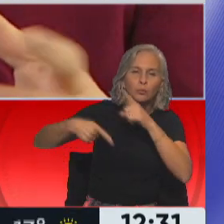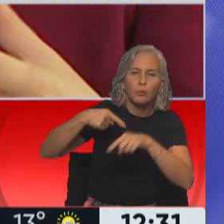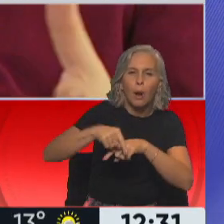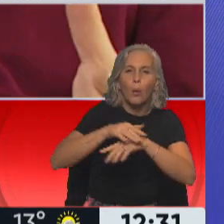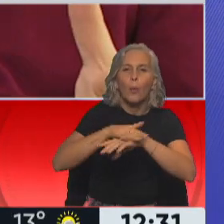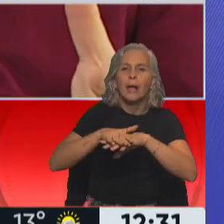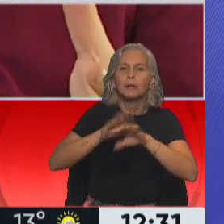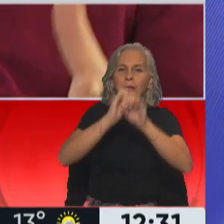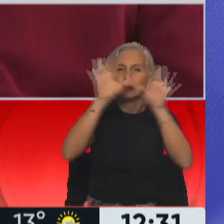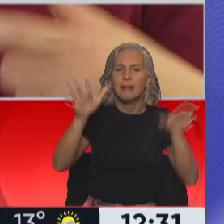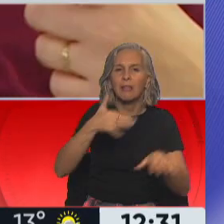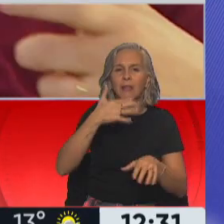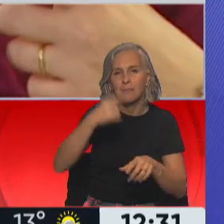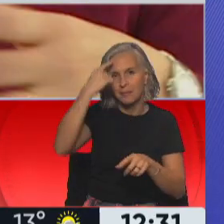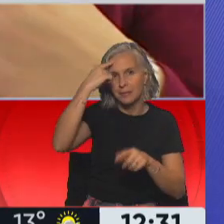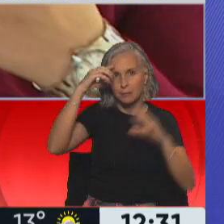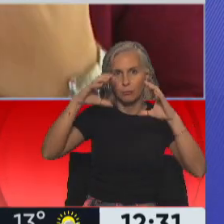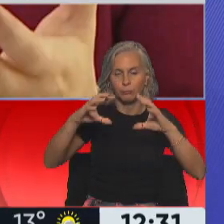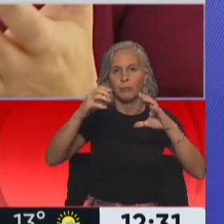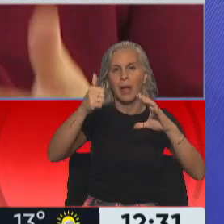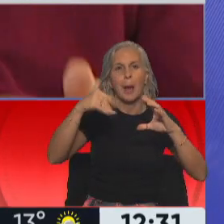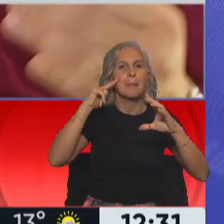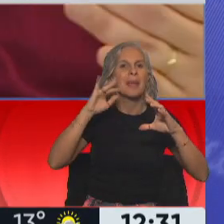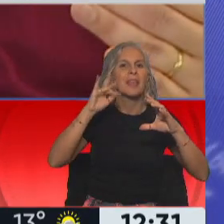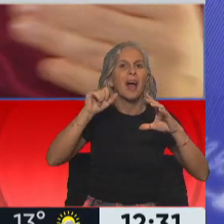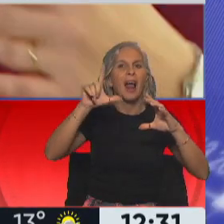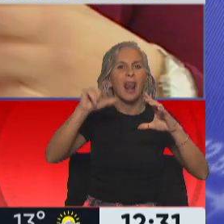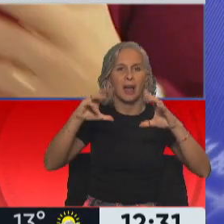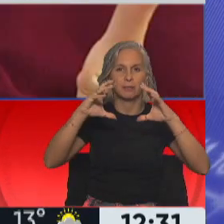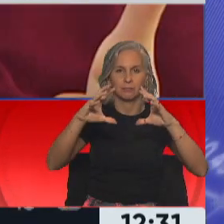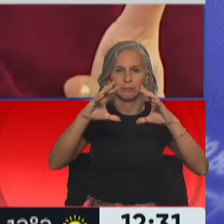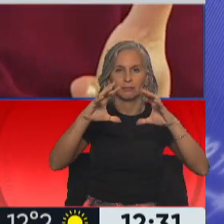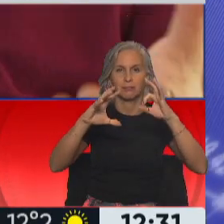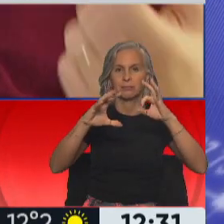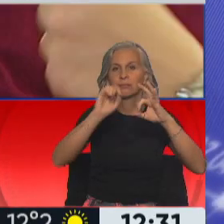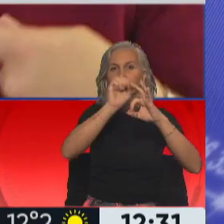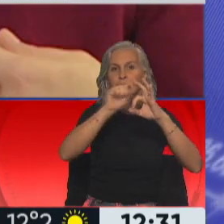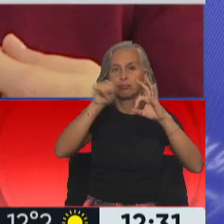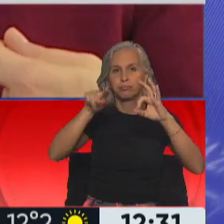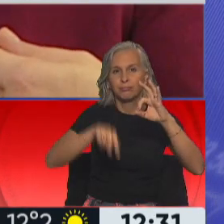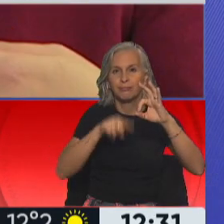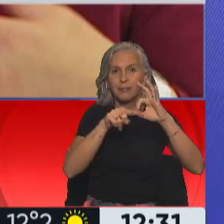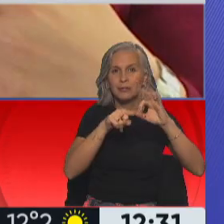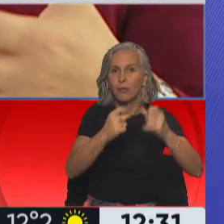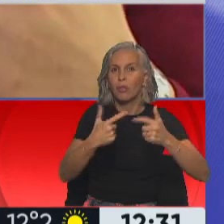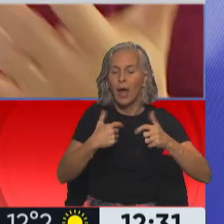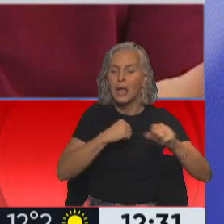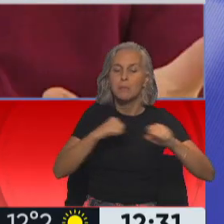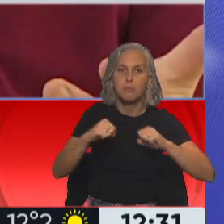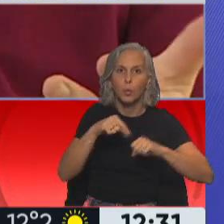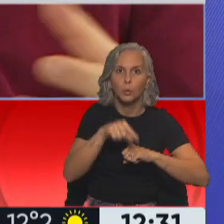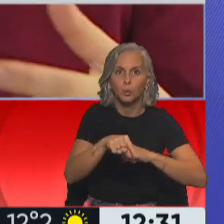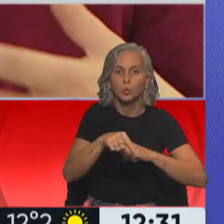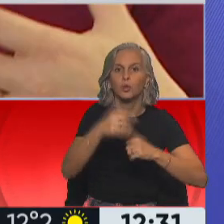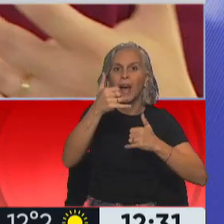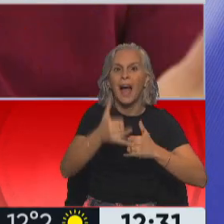en el cerebro que es la amígdala. Eso es la amígdala cerebral. Eso genera impulsos. Lo que frena esos impulsos es la corteza prefrontal,